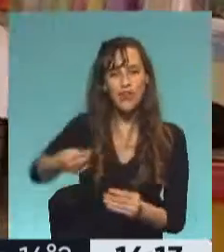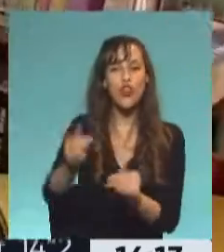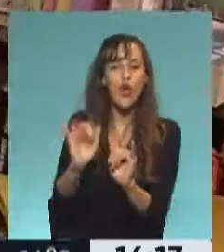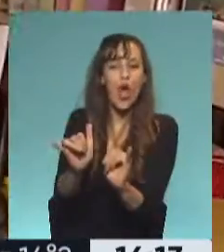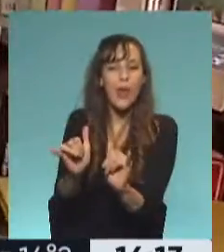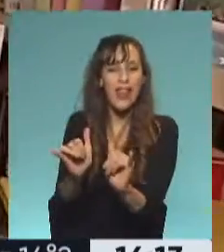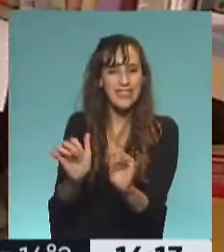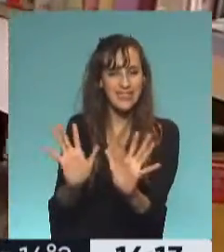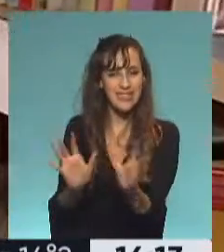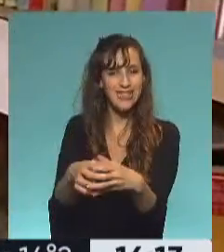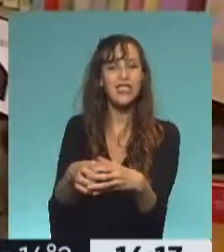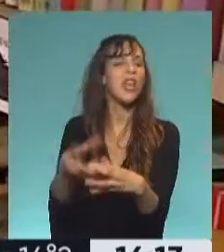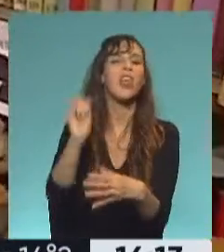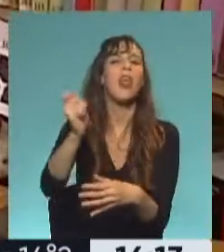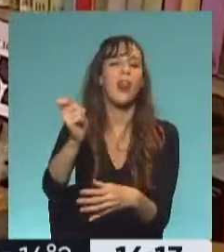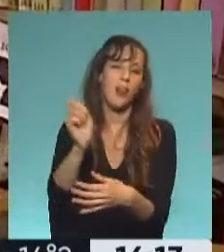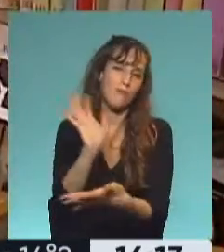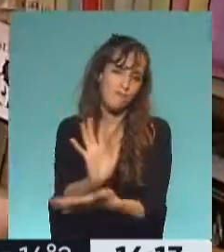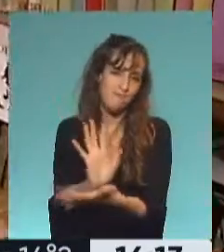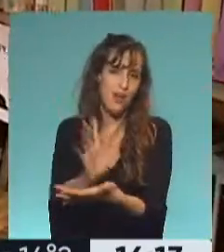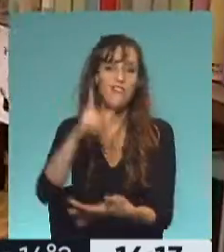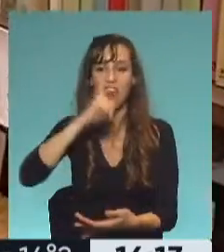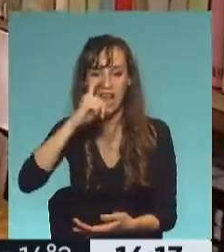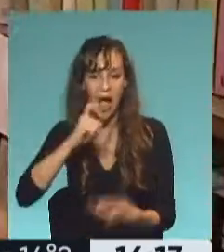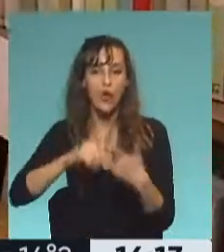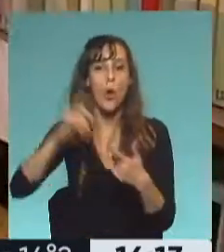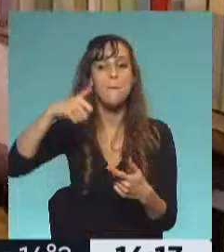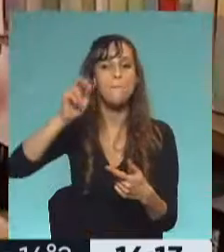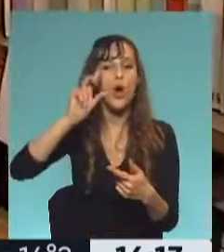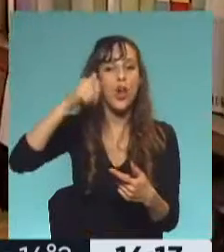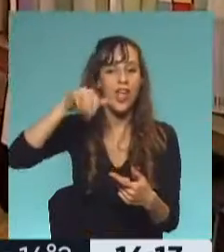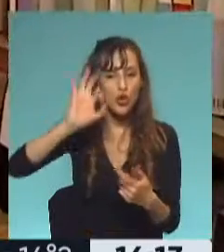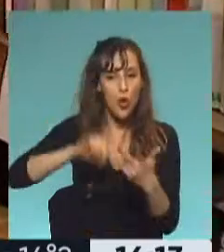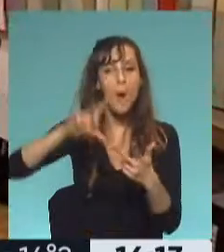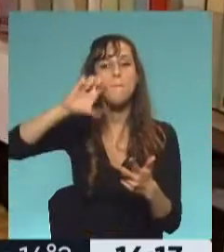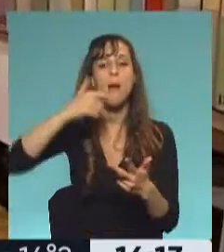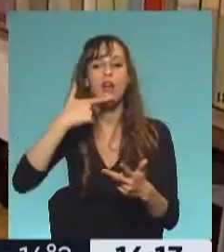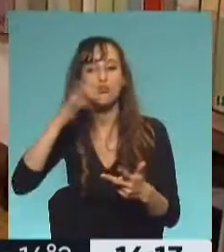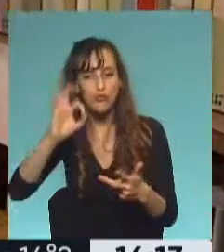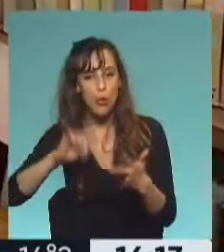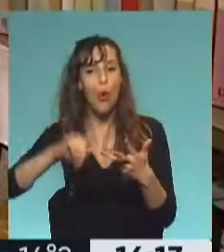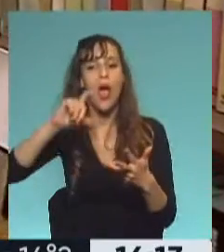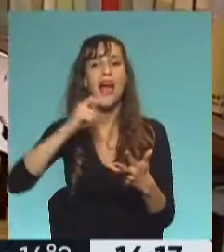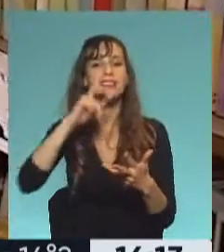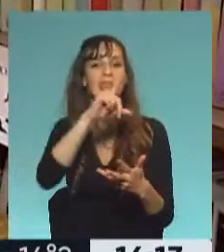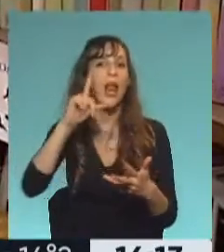eran ellos el general Manuel Belgrano, era Mariano Moreno, Castelli, Paso. ¡Qué increíble! De modo que